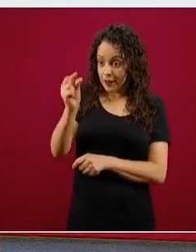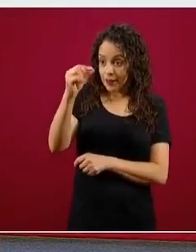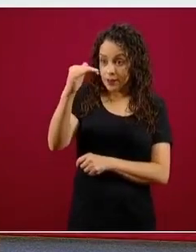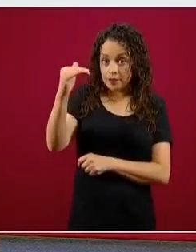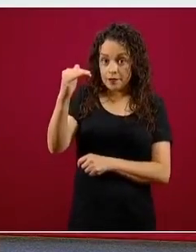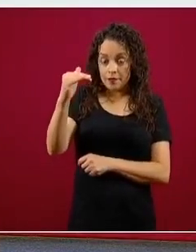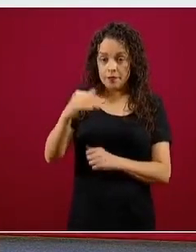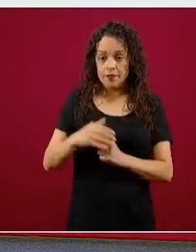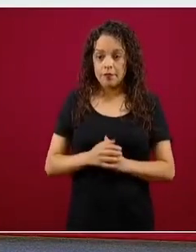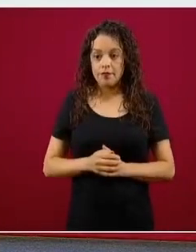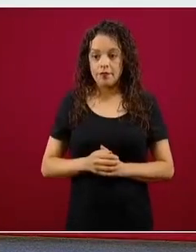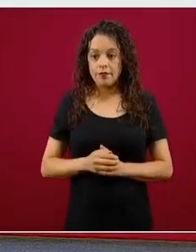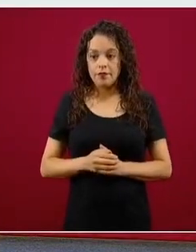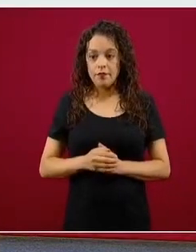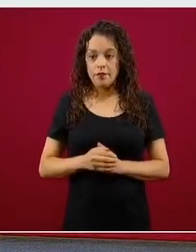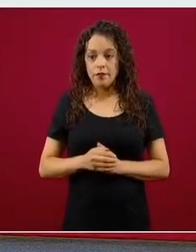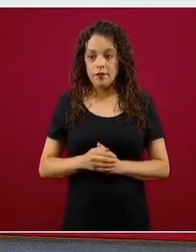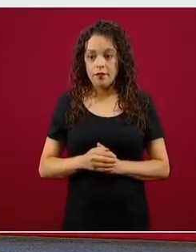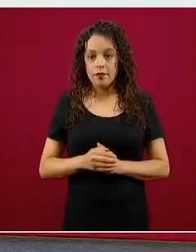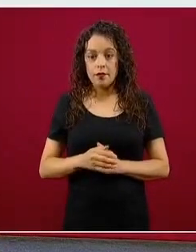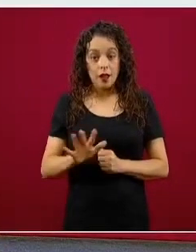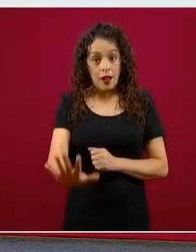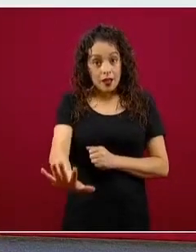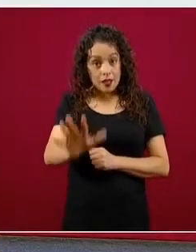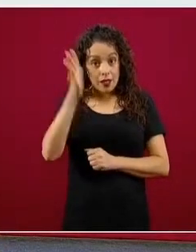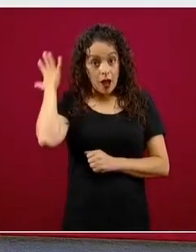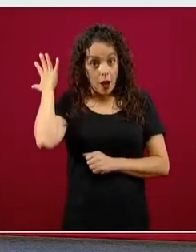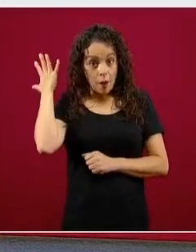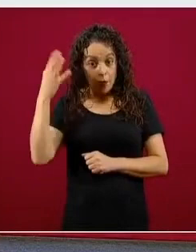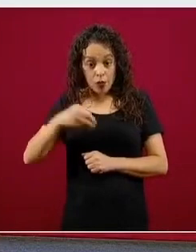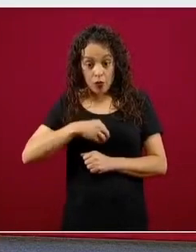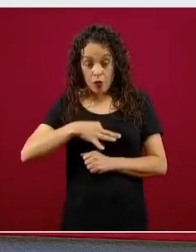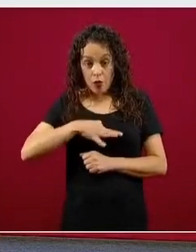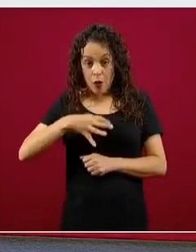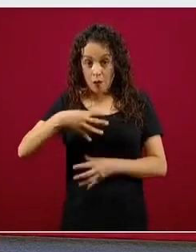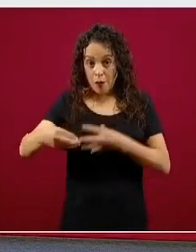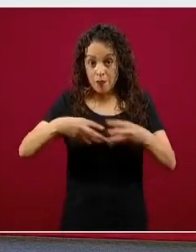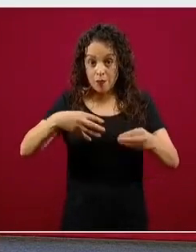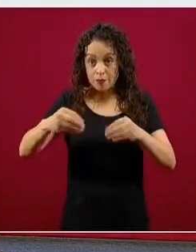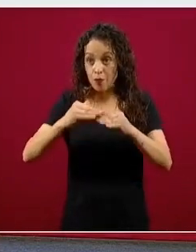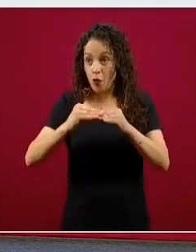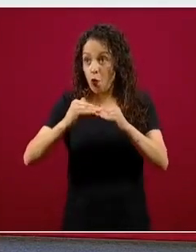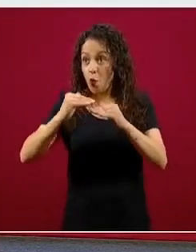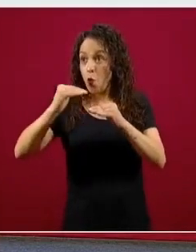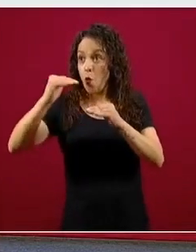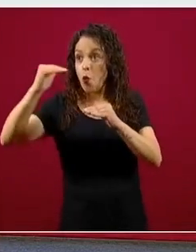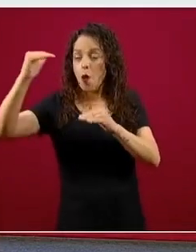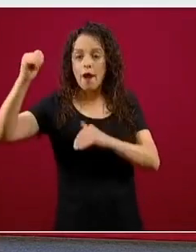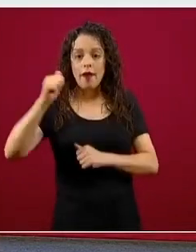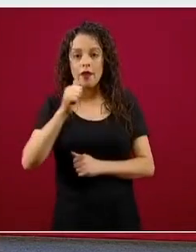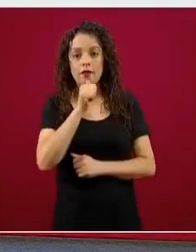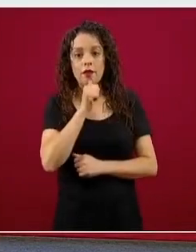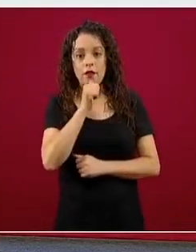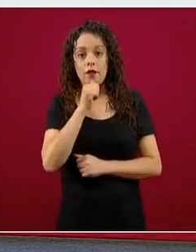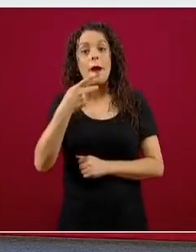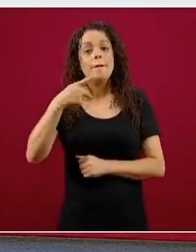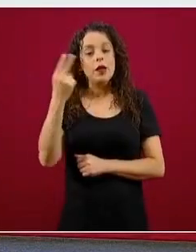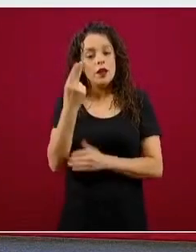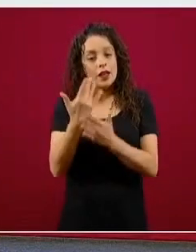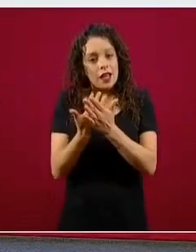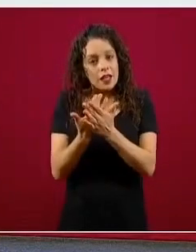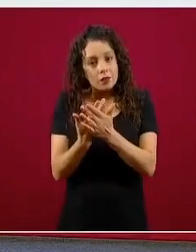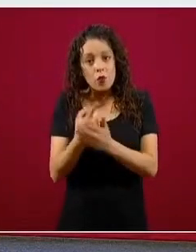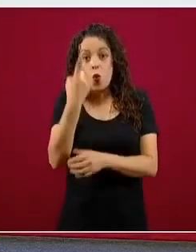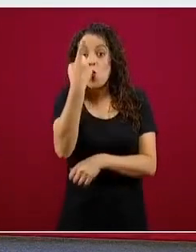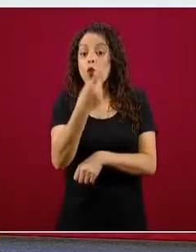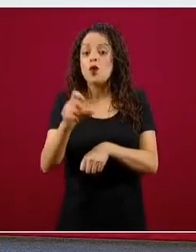estamos teniendo un crecimiento tan acelerado. Todavía no es una conclusión definitiva, tenemos que esperar al menos una semana